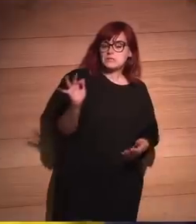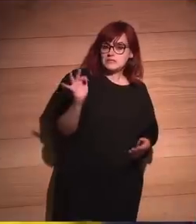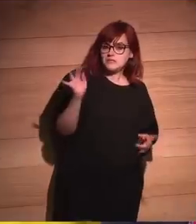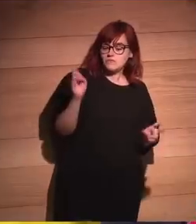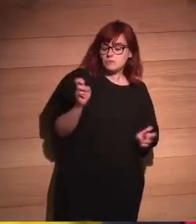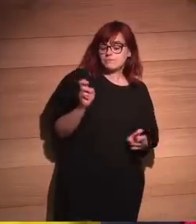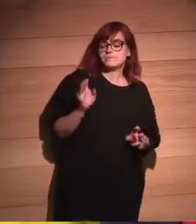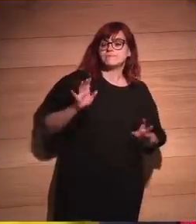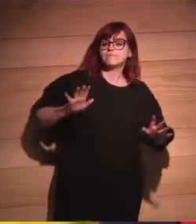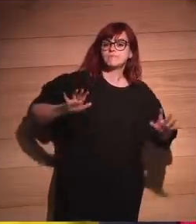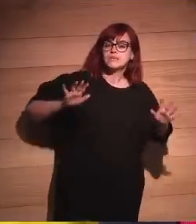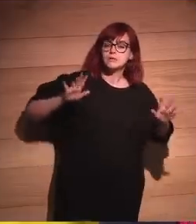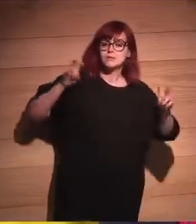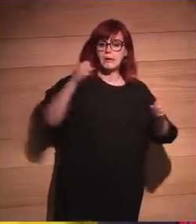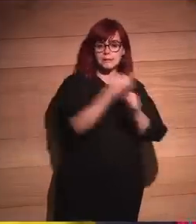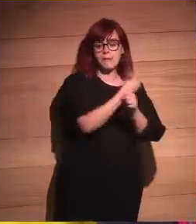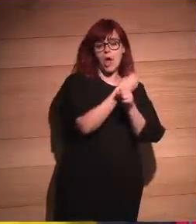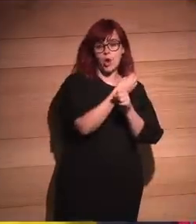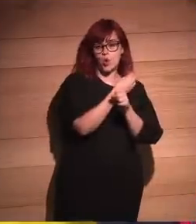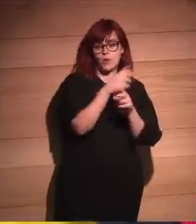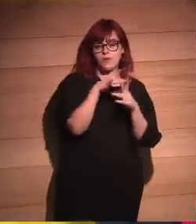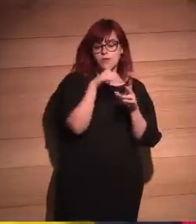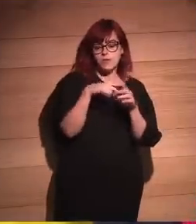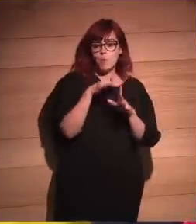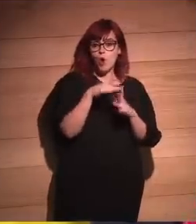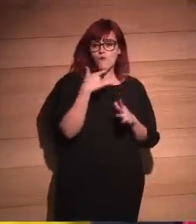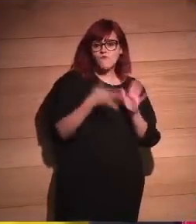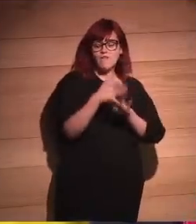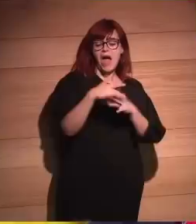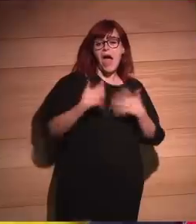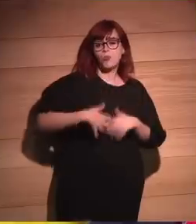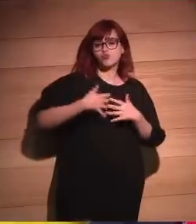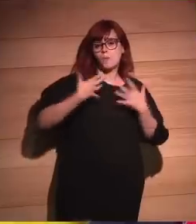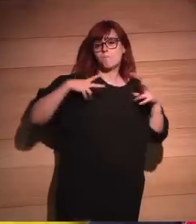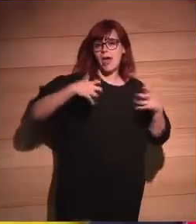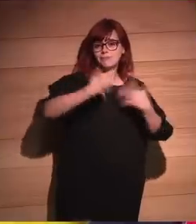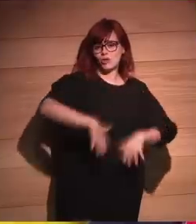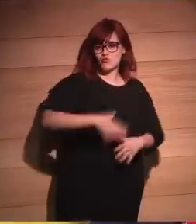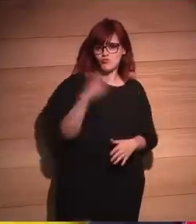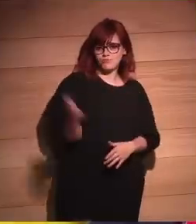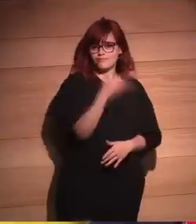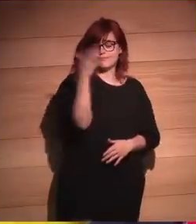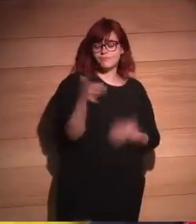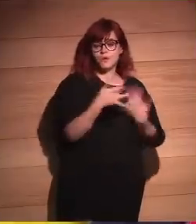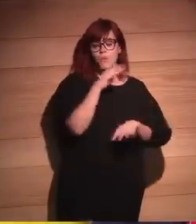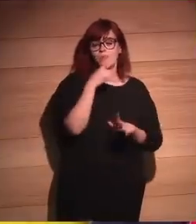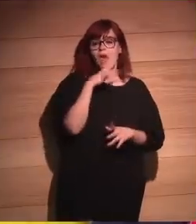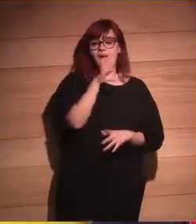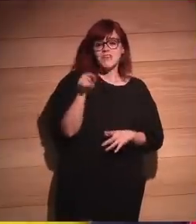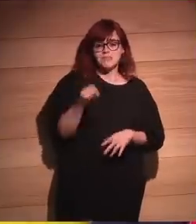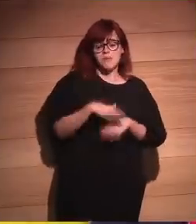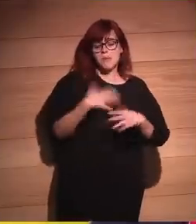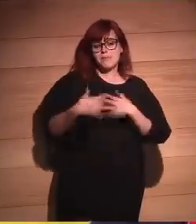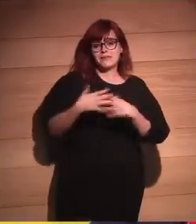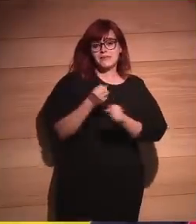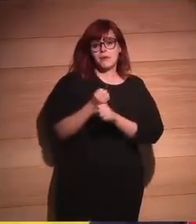positivo. Aunque digo, en el tema de trabajo y empleo, debido a la automatización, quizá los países que más tienen que perder son los africanos también,